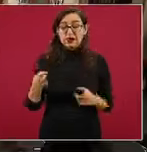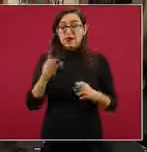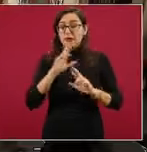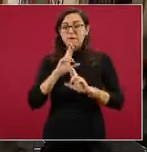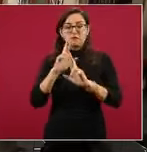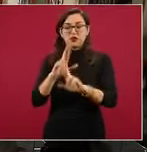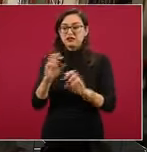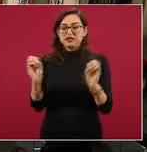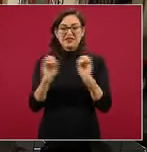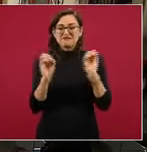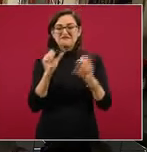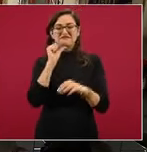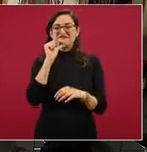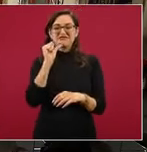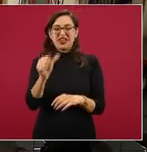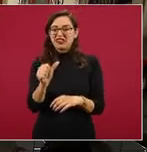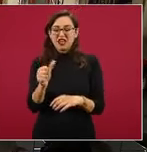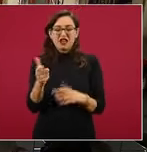resultado. Esta es